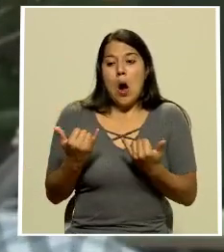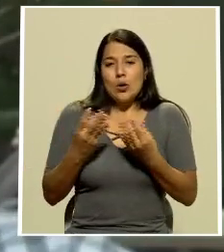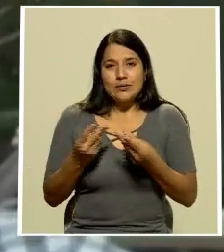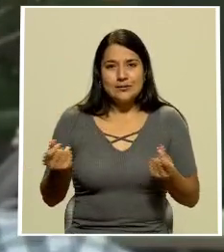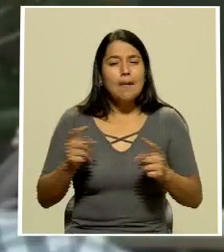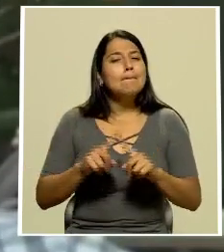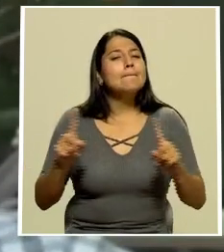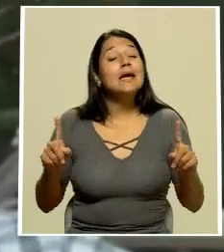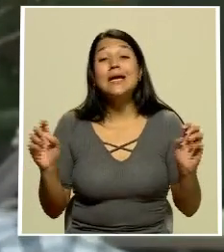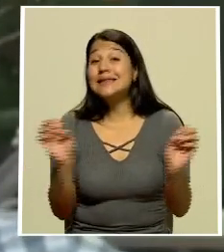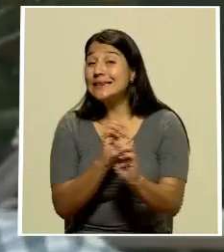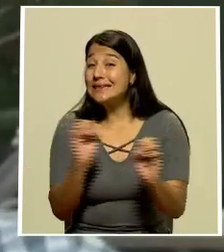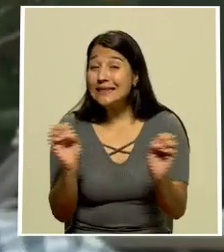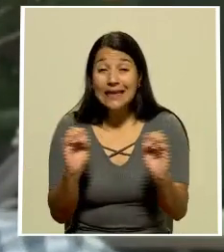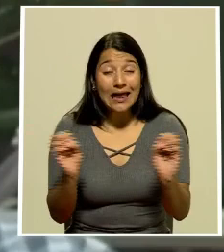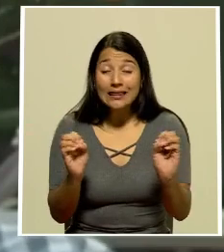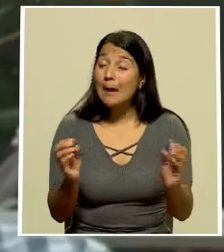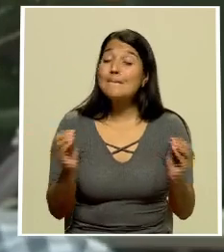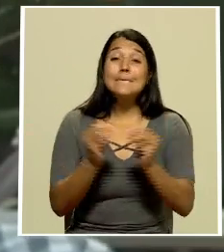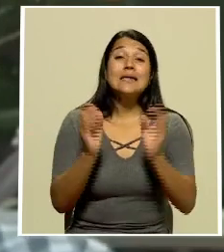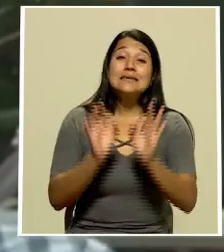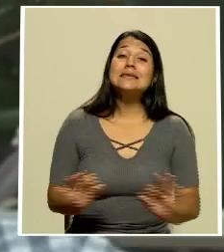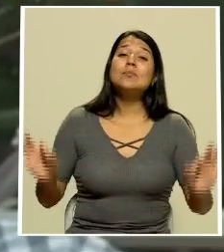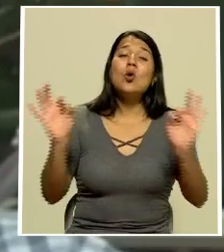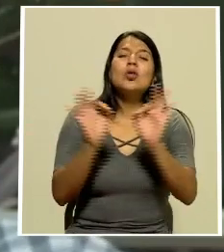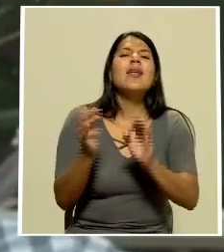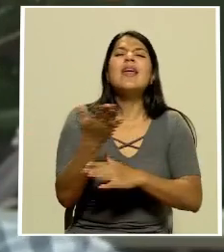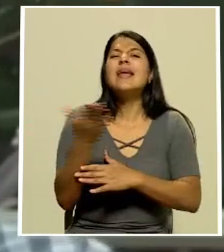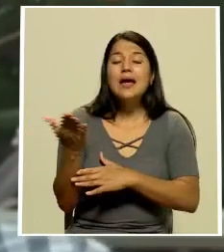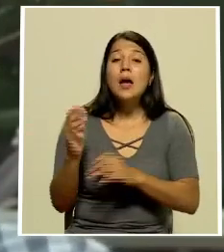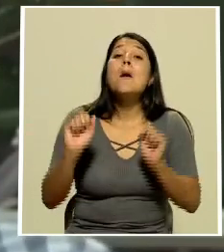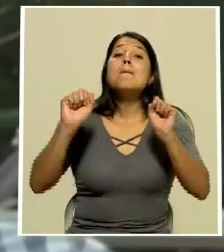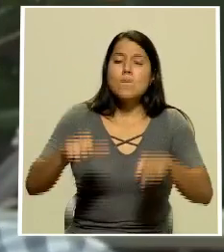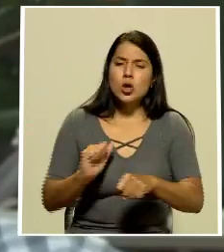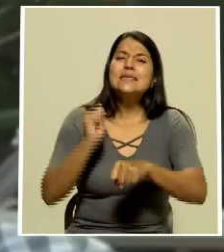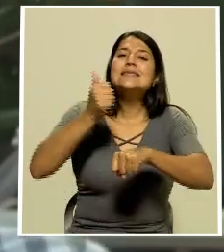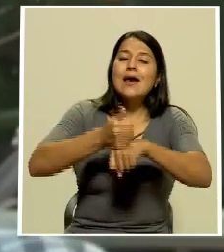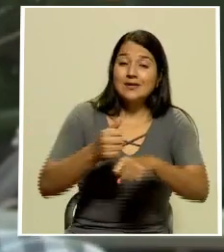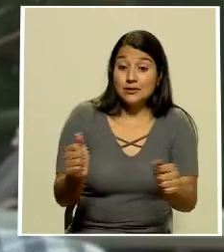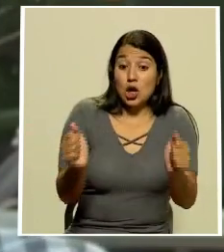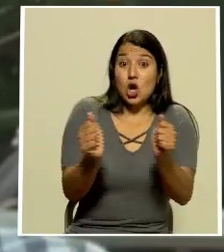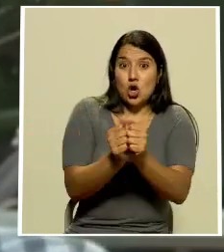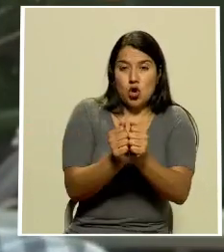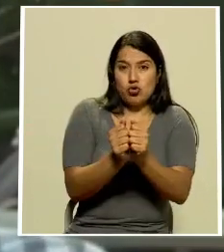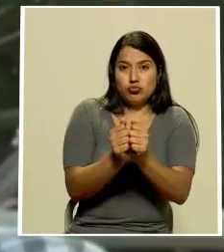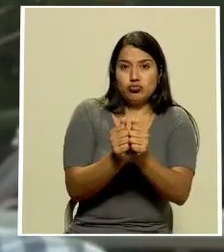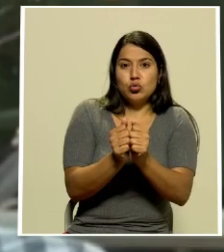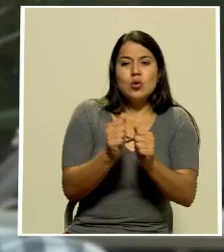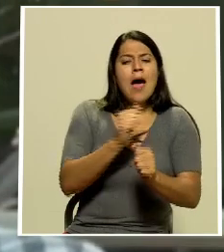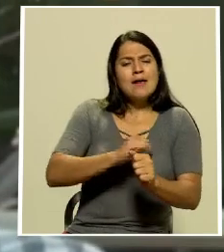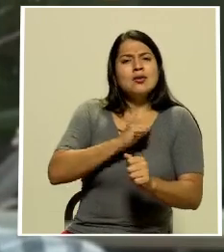ninguna más importante que establecer con realismo y determinación hasta dónde nos